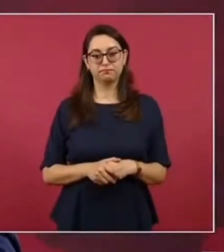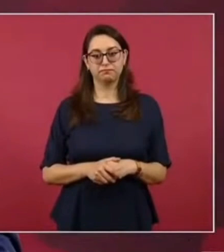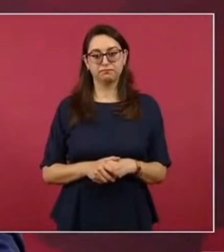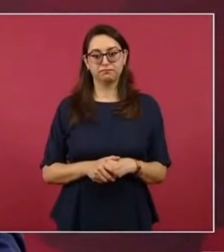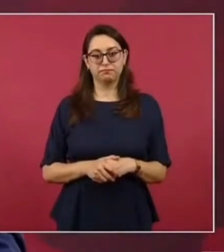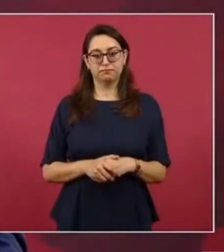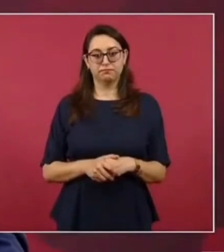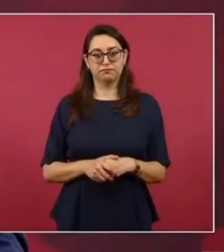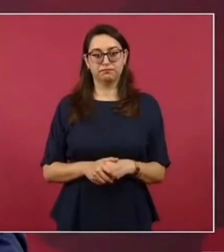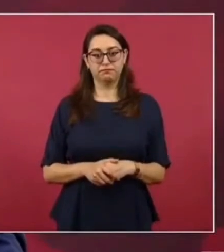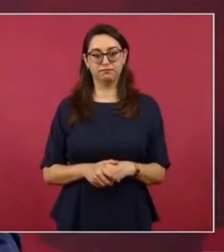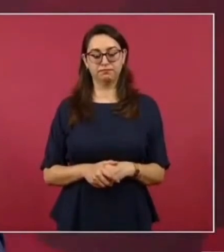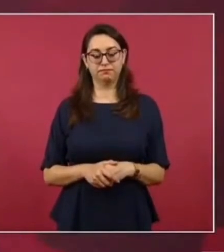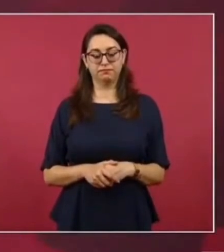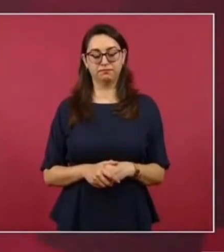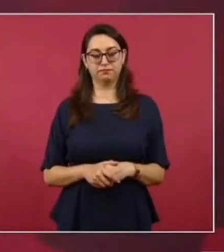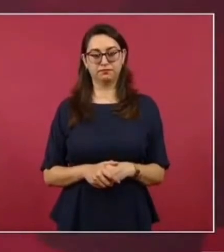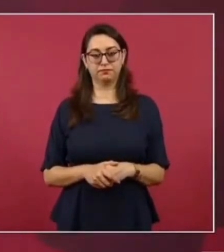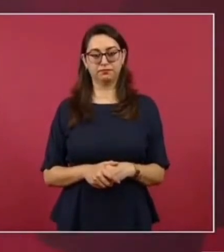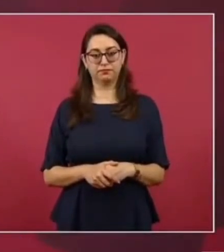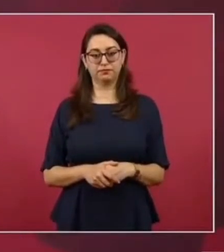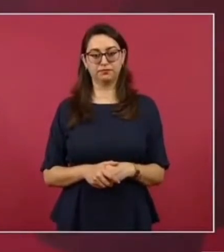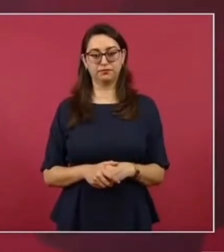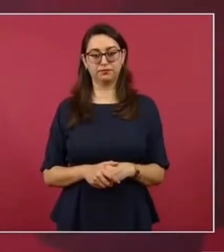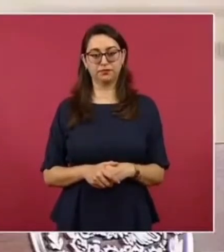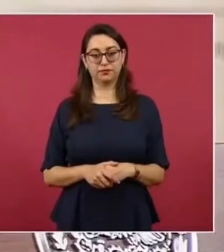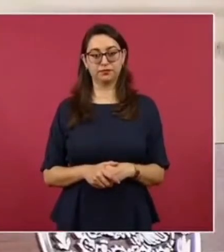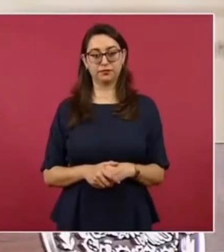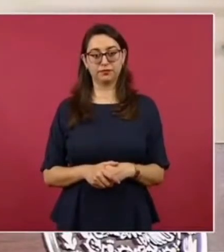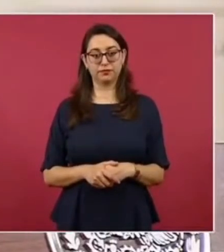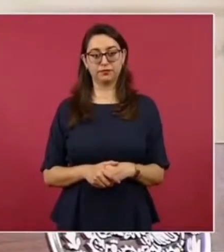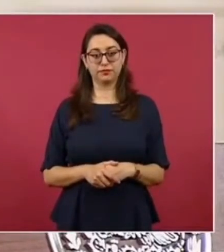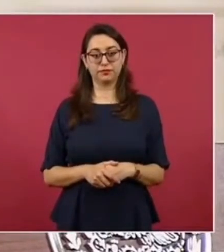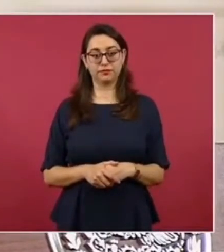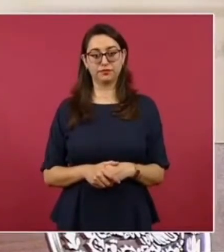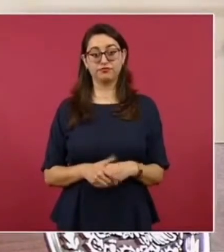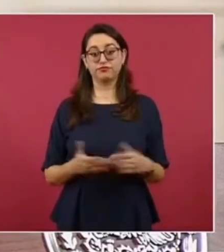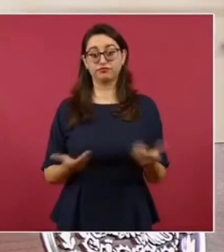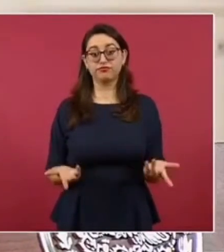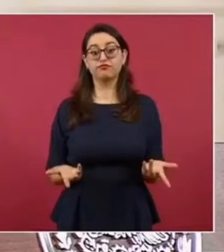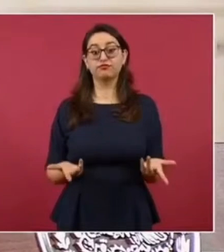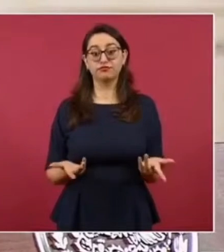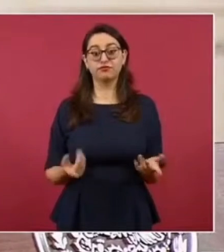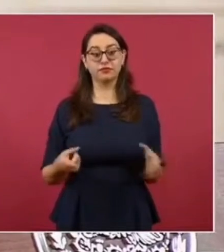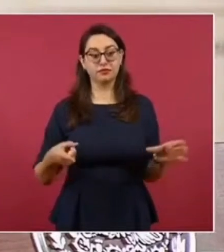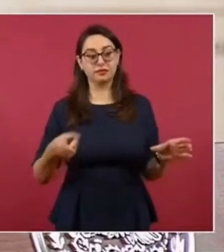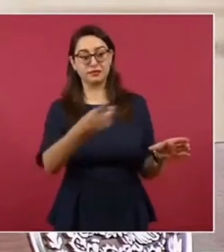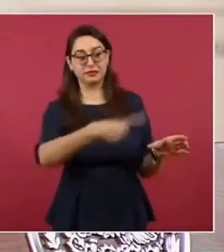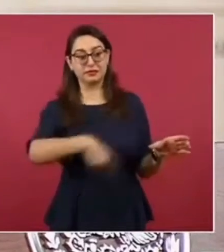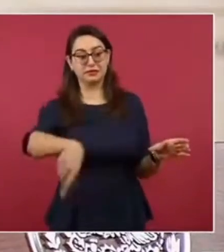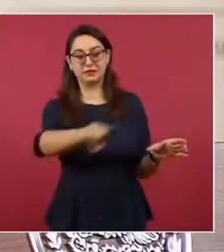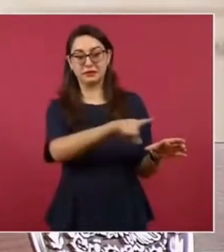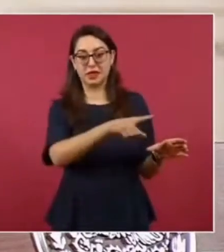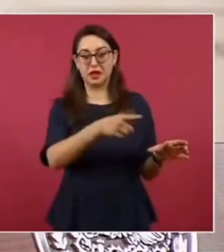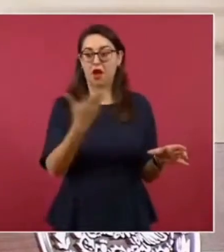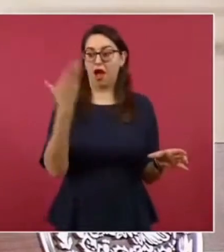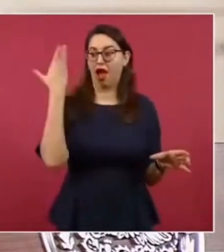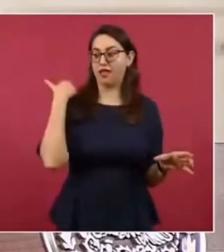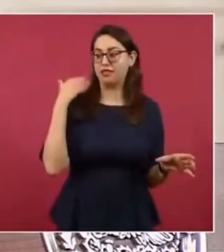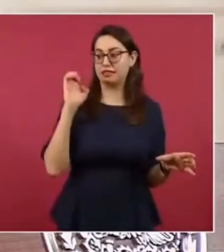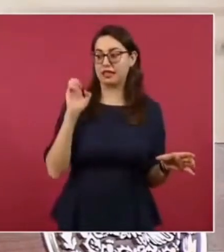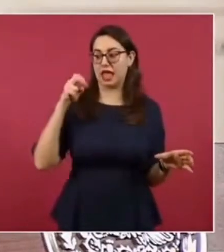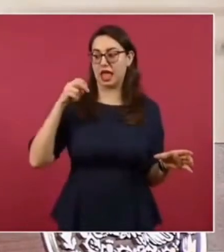es la definición del método, ¿no? Van a tener que reunir